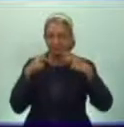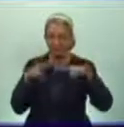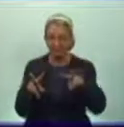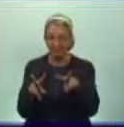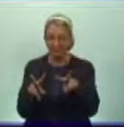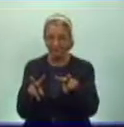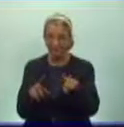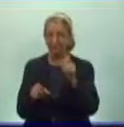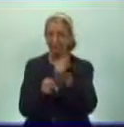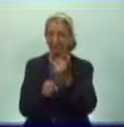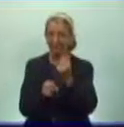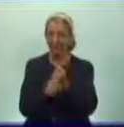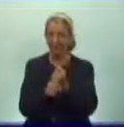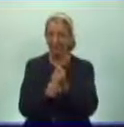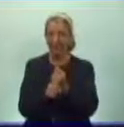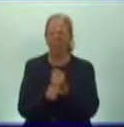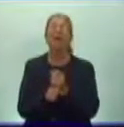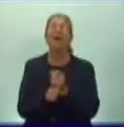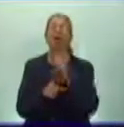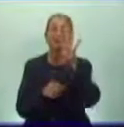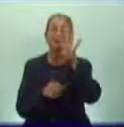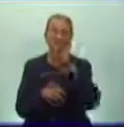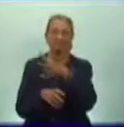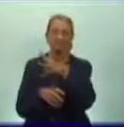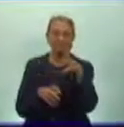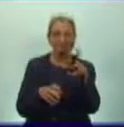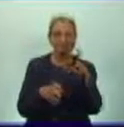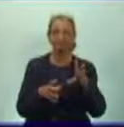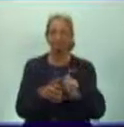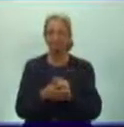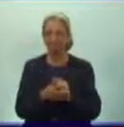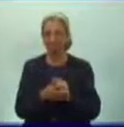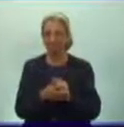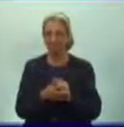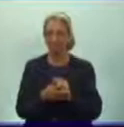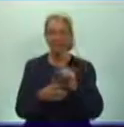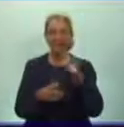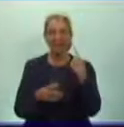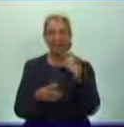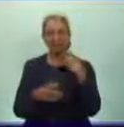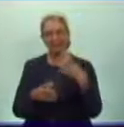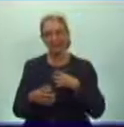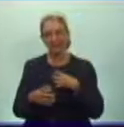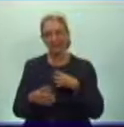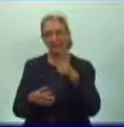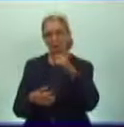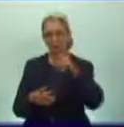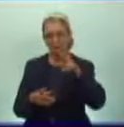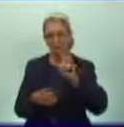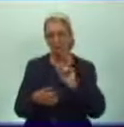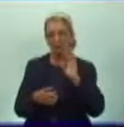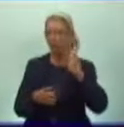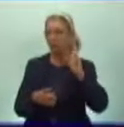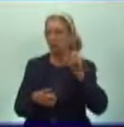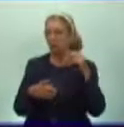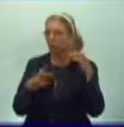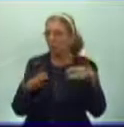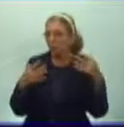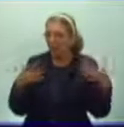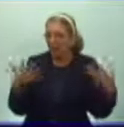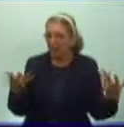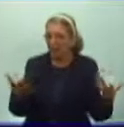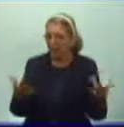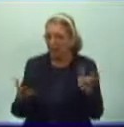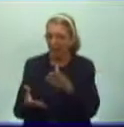cuando trabajaron el almanaque de la naturaleza. El año tiene 12 meses. ¿Y cuáles son los meses del año? Que lo escucharon